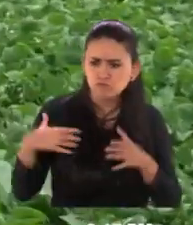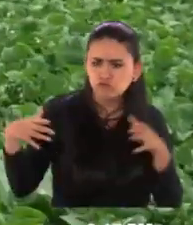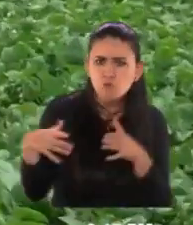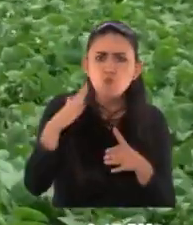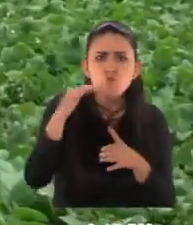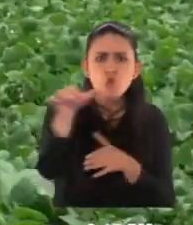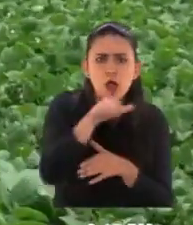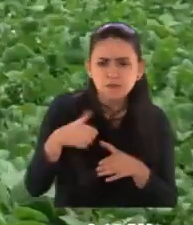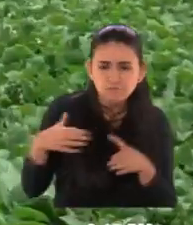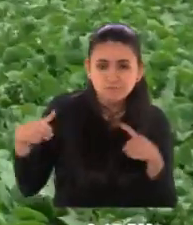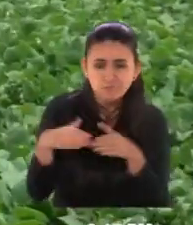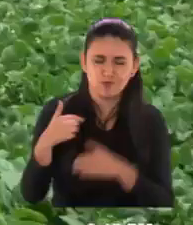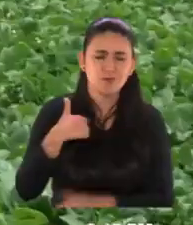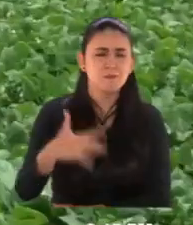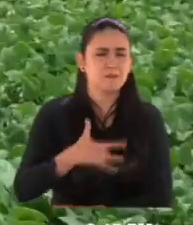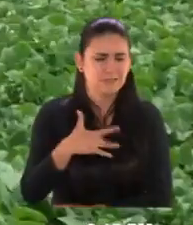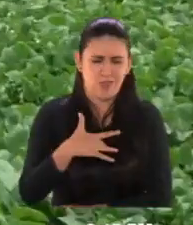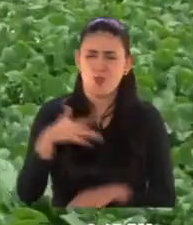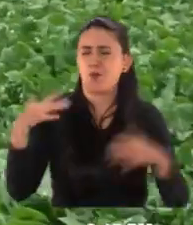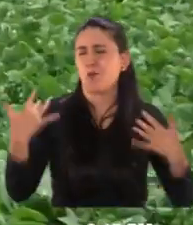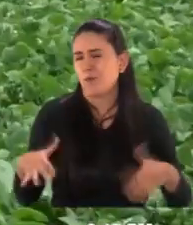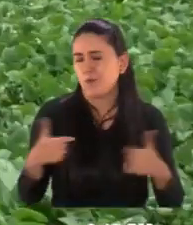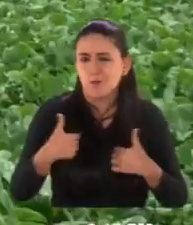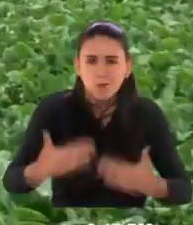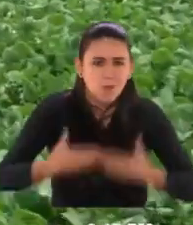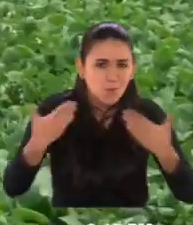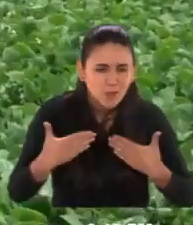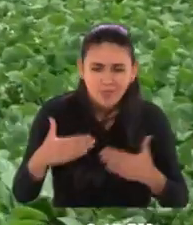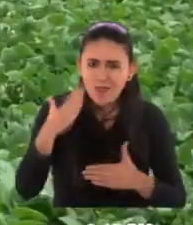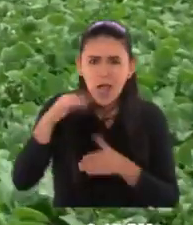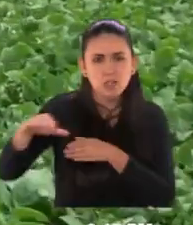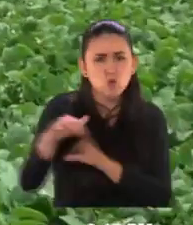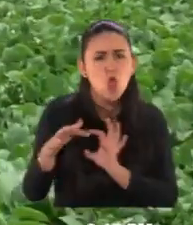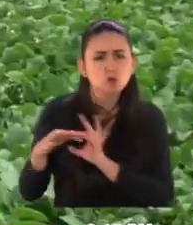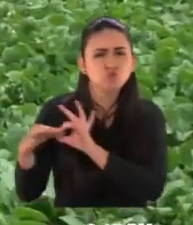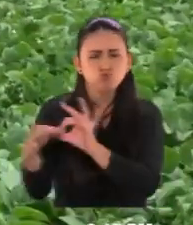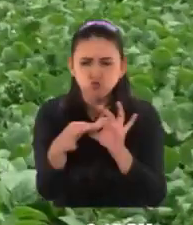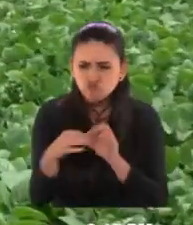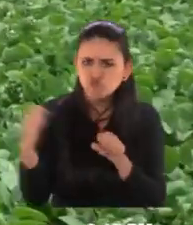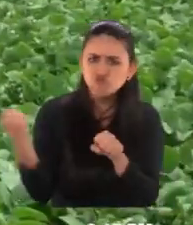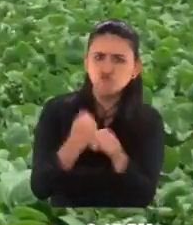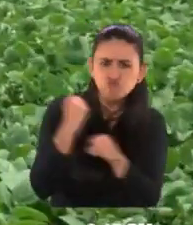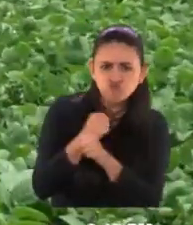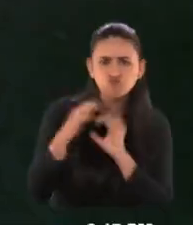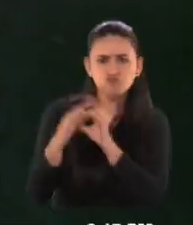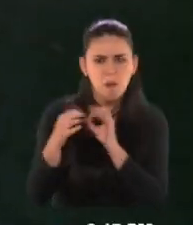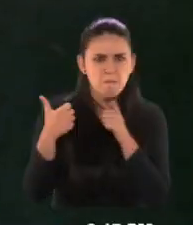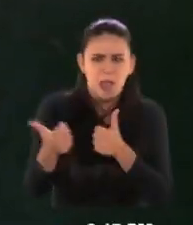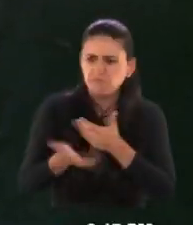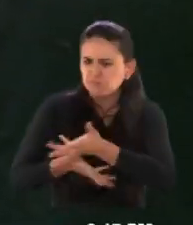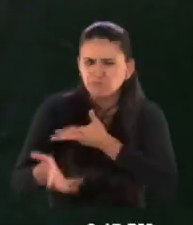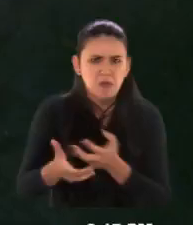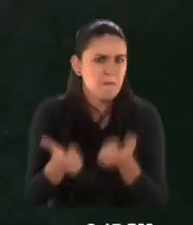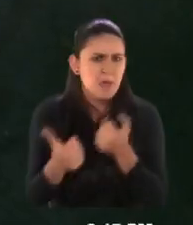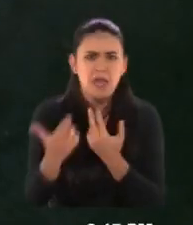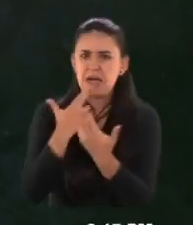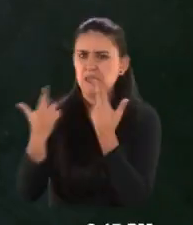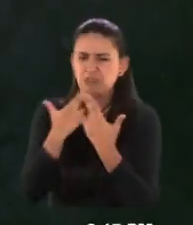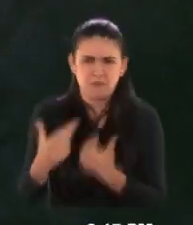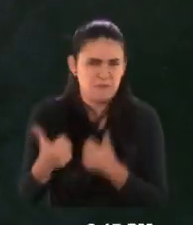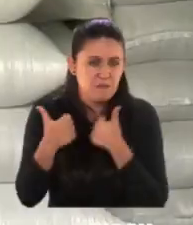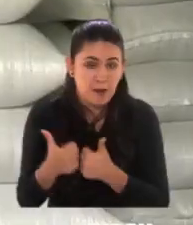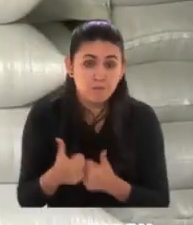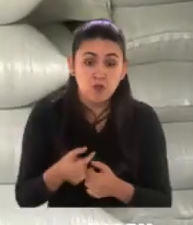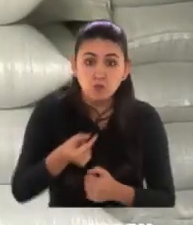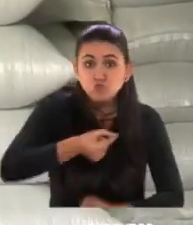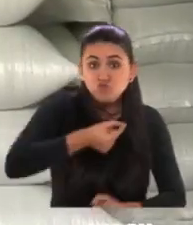me siento muy contenta porque ellas son muy unidas trabajamos en grupo nos llevamos muy bien para la próxima cosecha